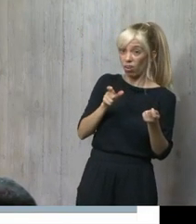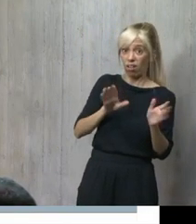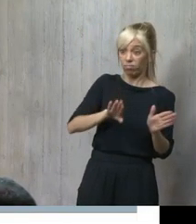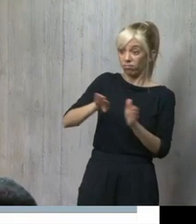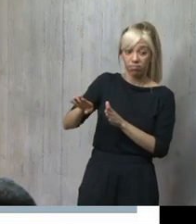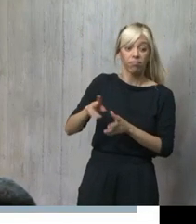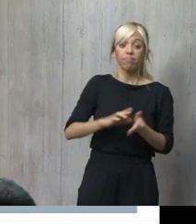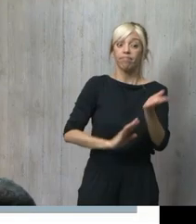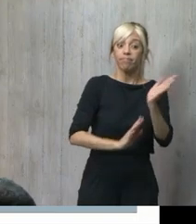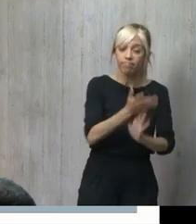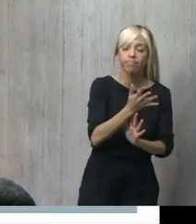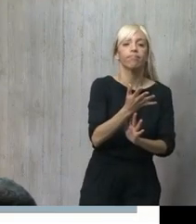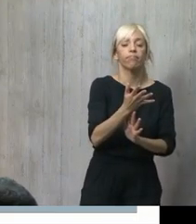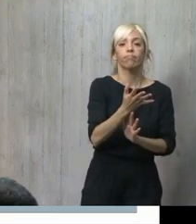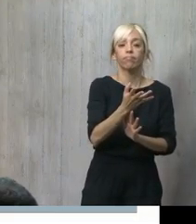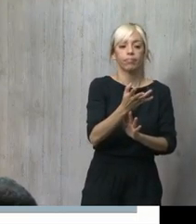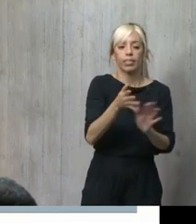se reproduce, tiene